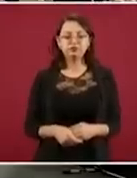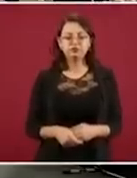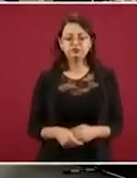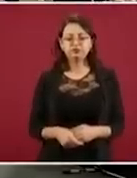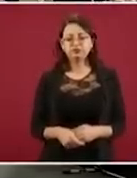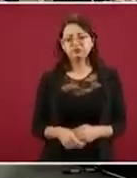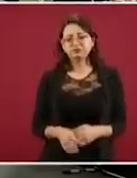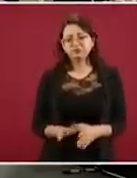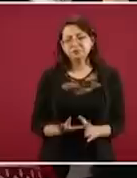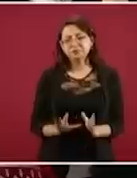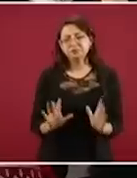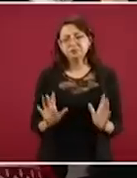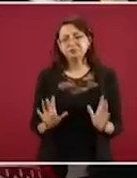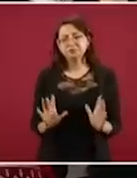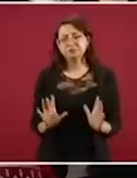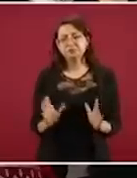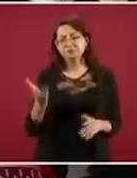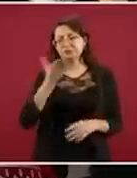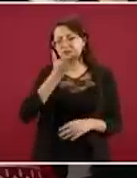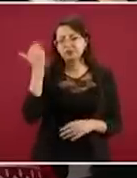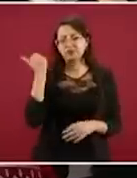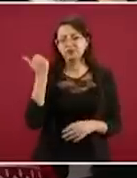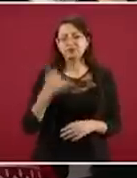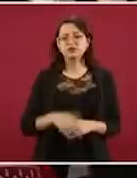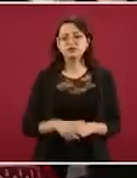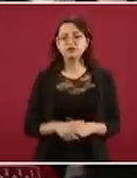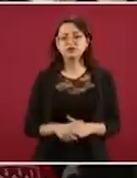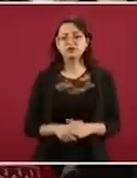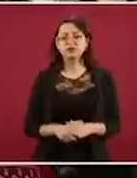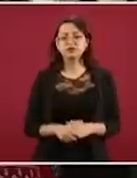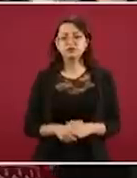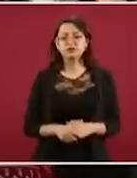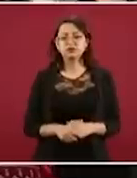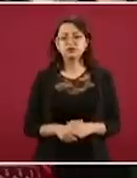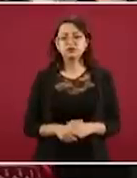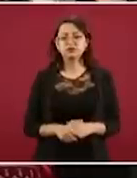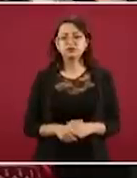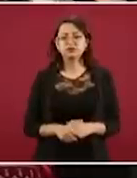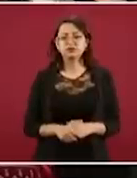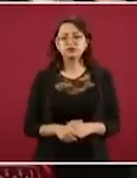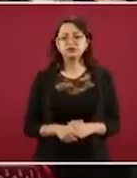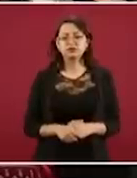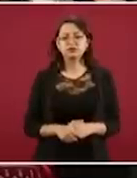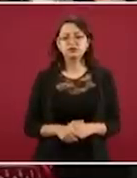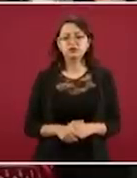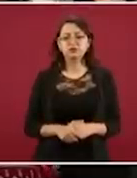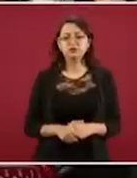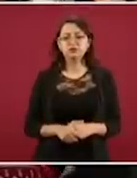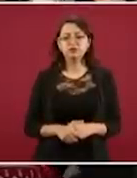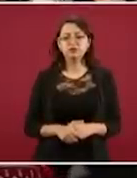Bueno, eso, quién sabe, pero okay. Yo aprovecho